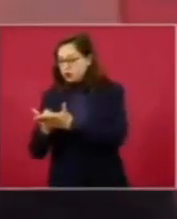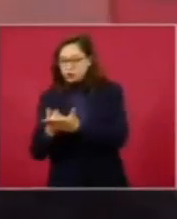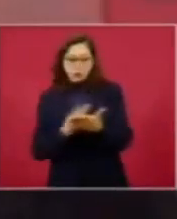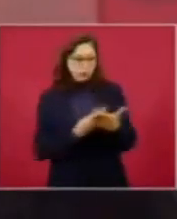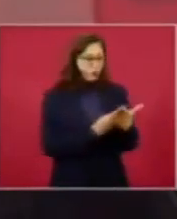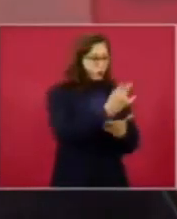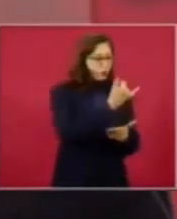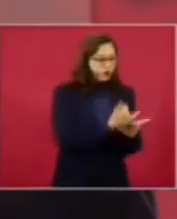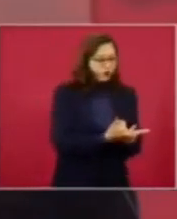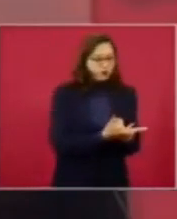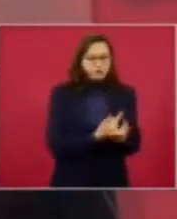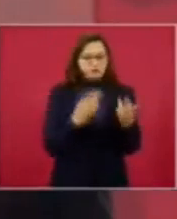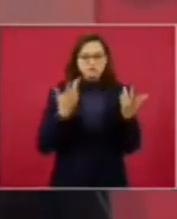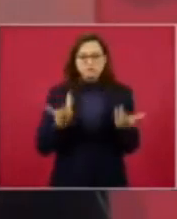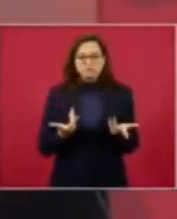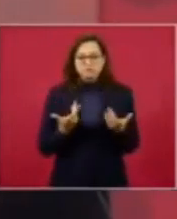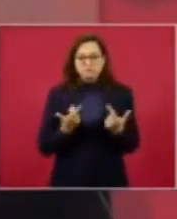en su sitio,